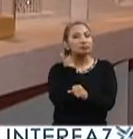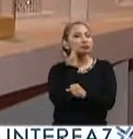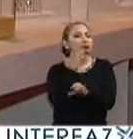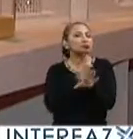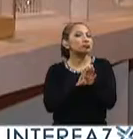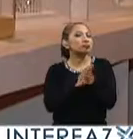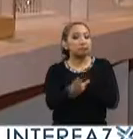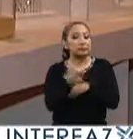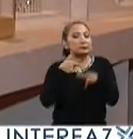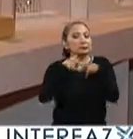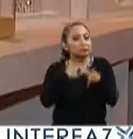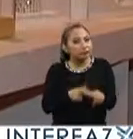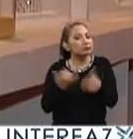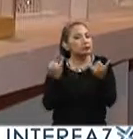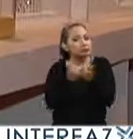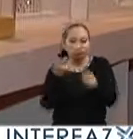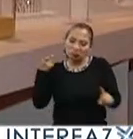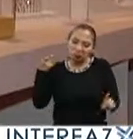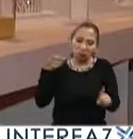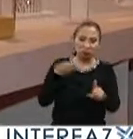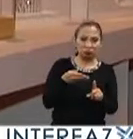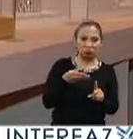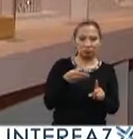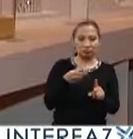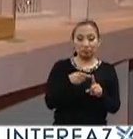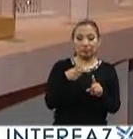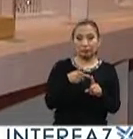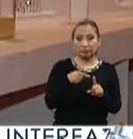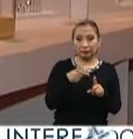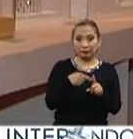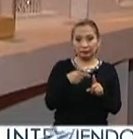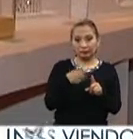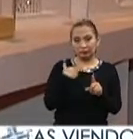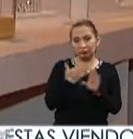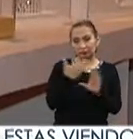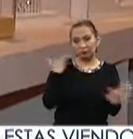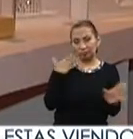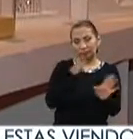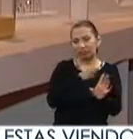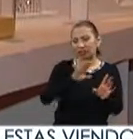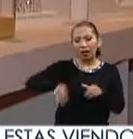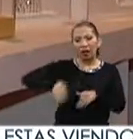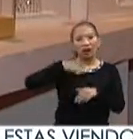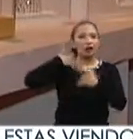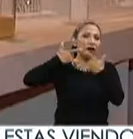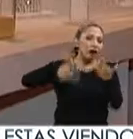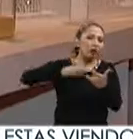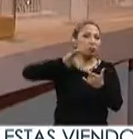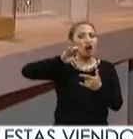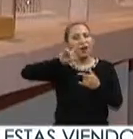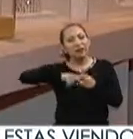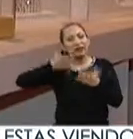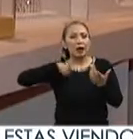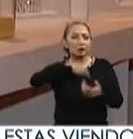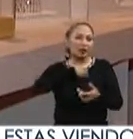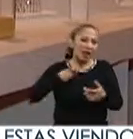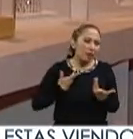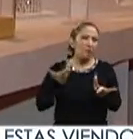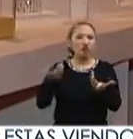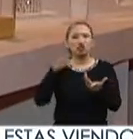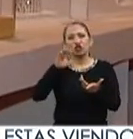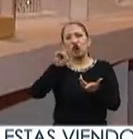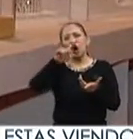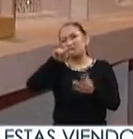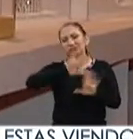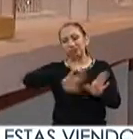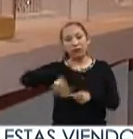buscamos es seguir con ese mismo objetivo, que nos hicimos un poco de lado las biografías de los miembros del Colegio Nacional y lo que